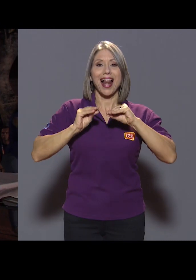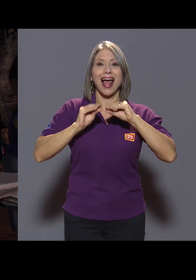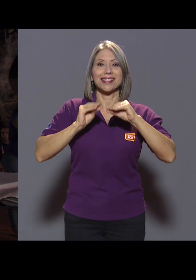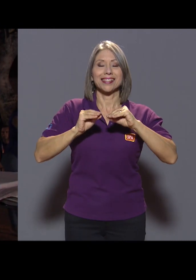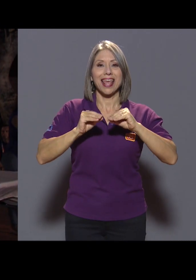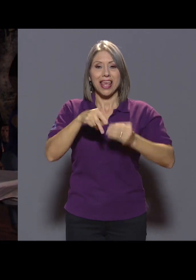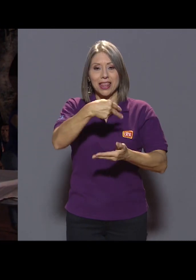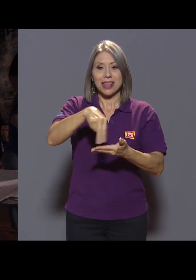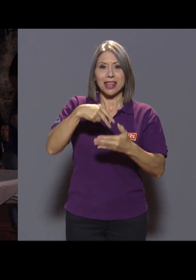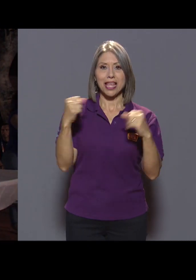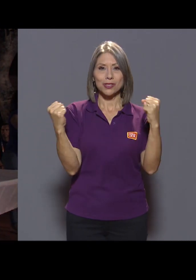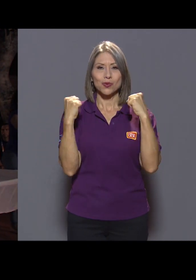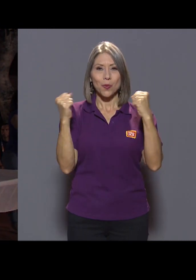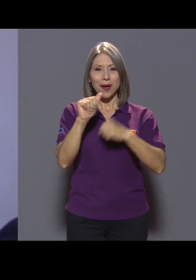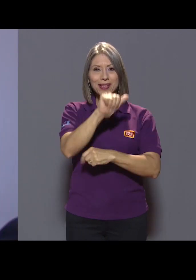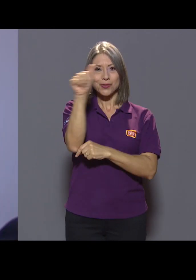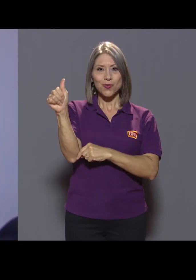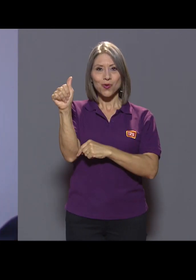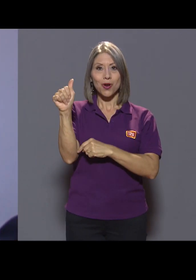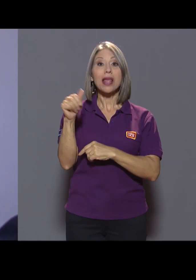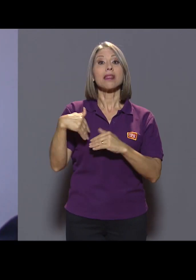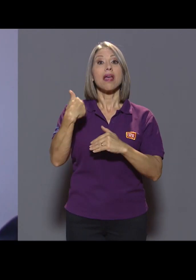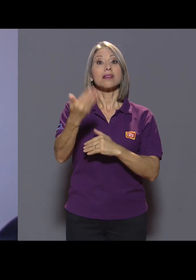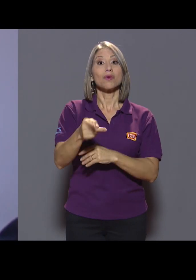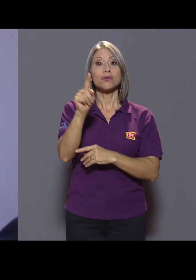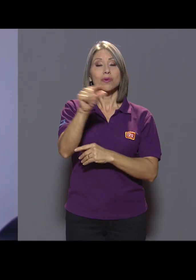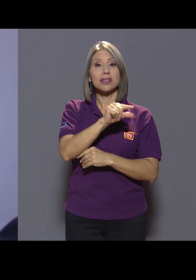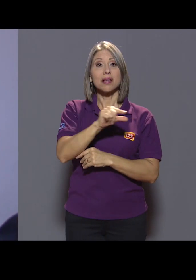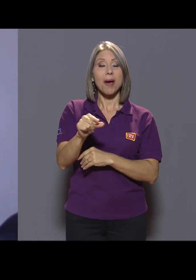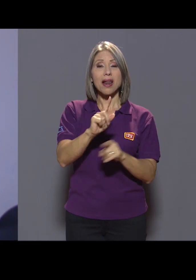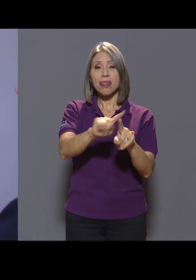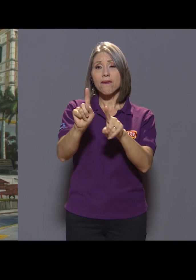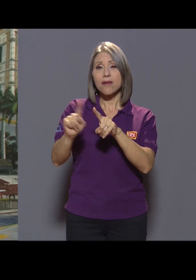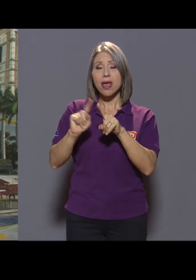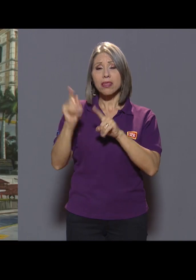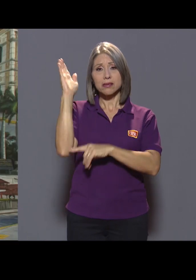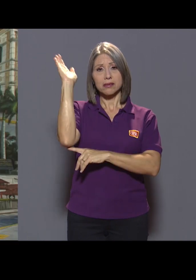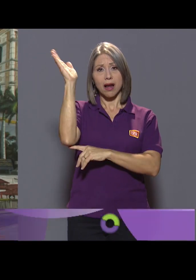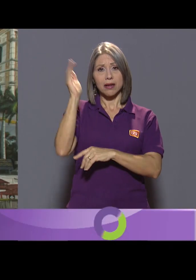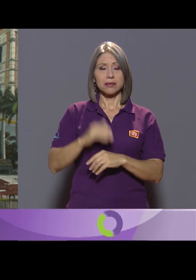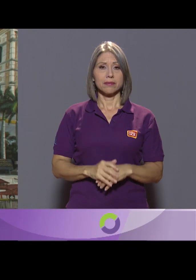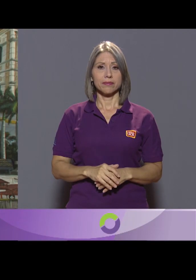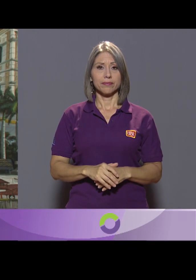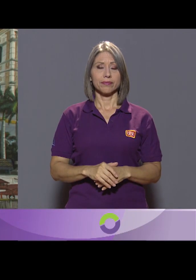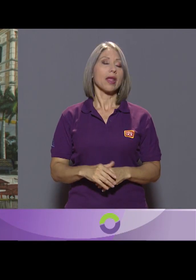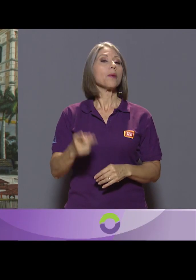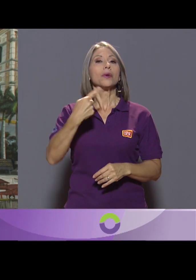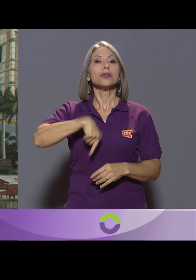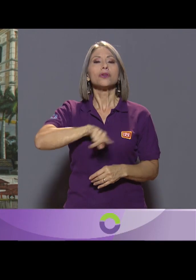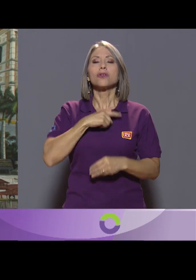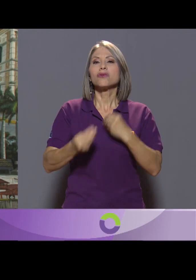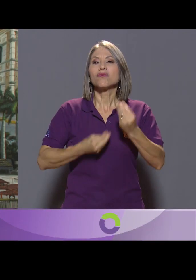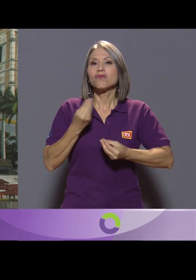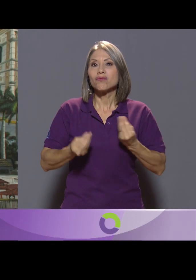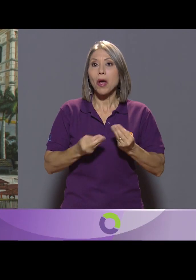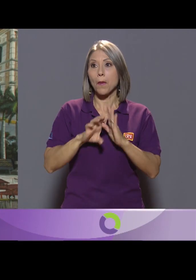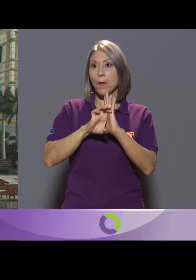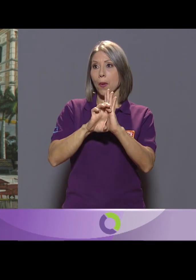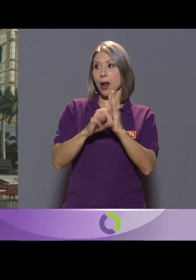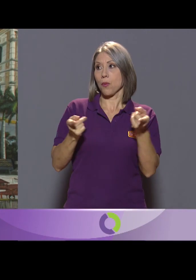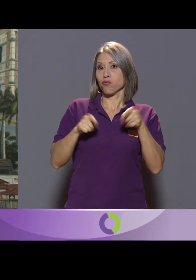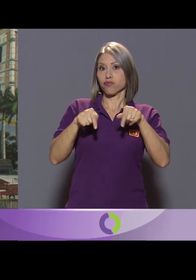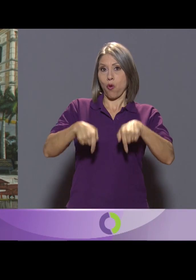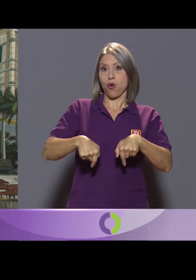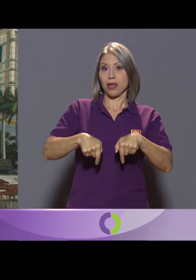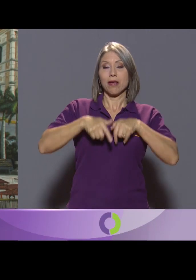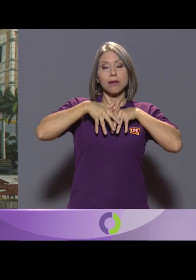Después tenemos toda una semana de diferentes charlas. Y lo que hemos hecho más o menos es lograr que, por ejemplo,